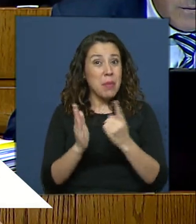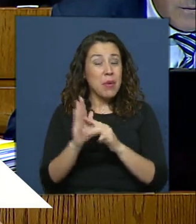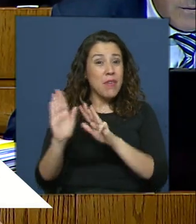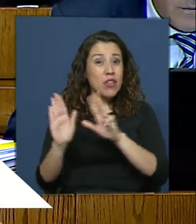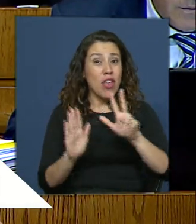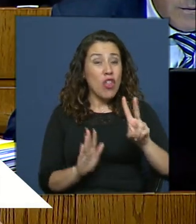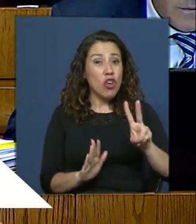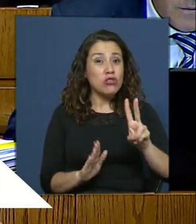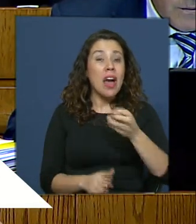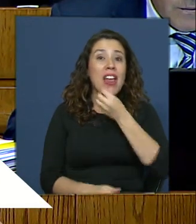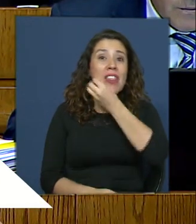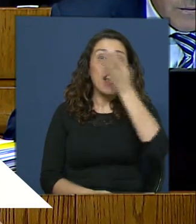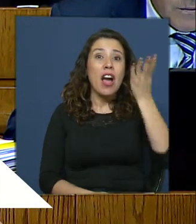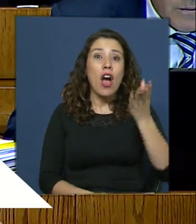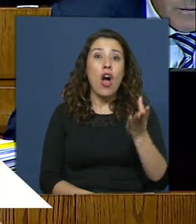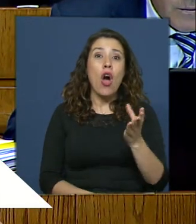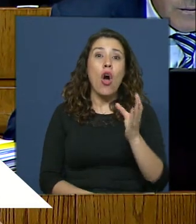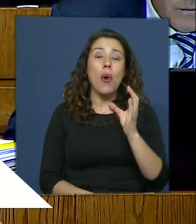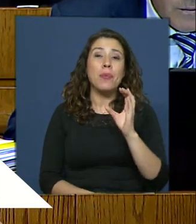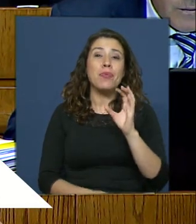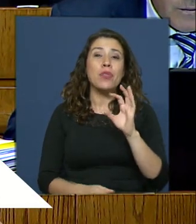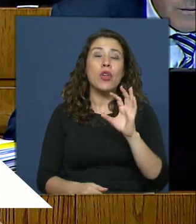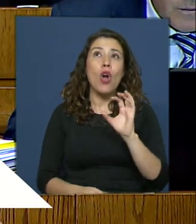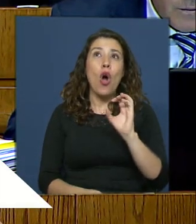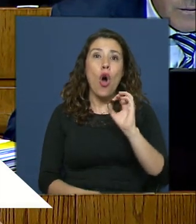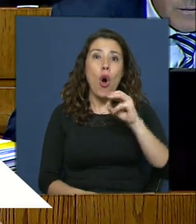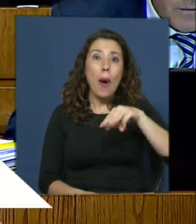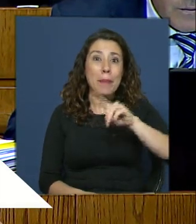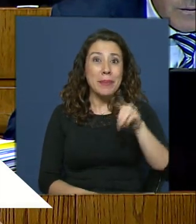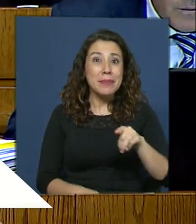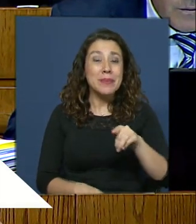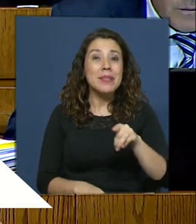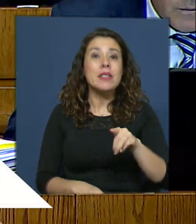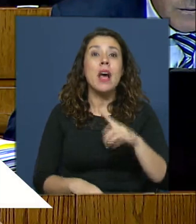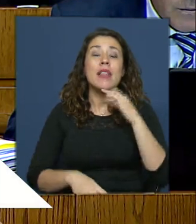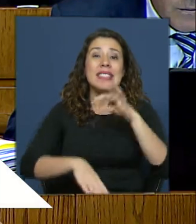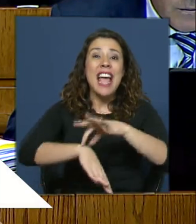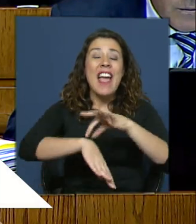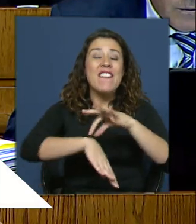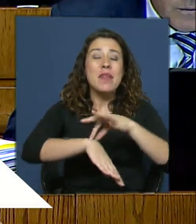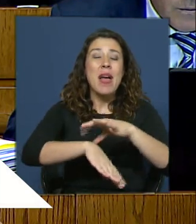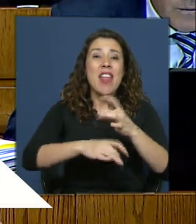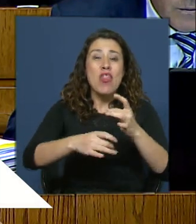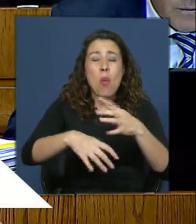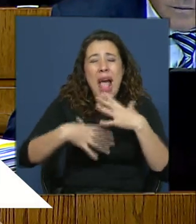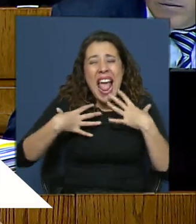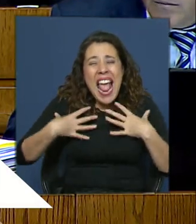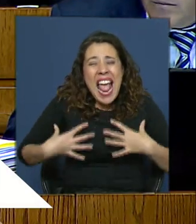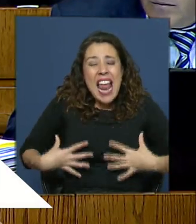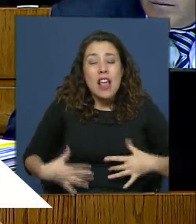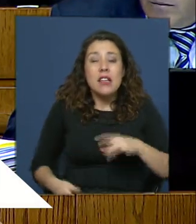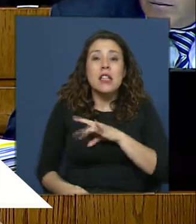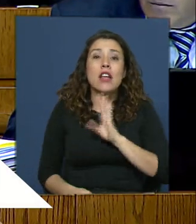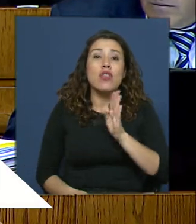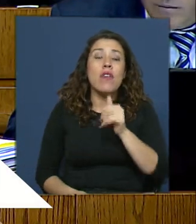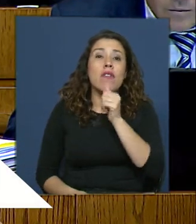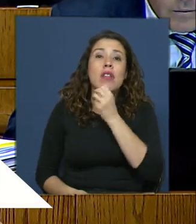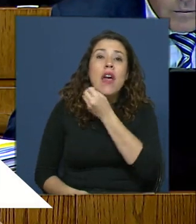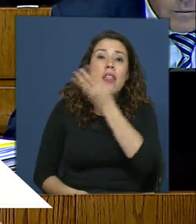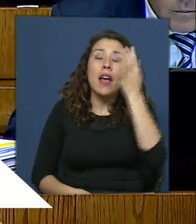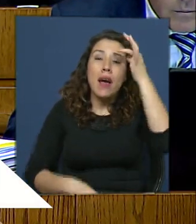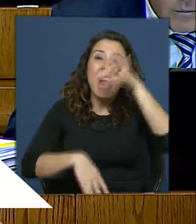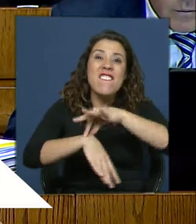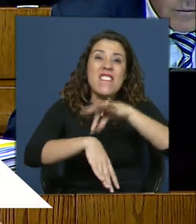1992, fue declarado por la Organización Mundial de la Salud como enfermedad reumatológica. Sin embargo, en Chile aún no es declarada como